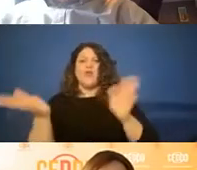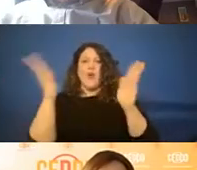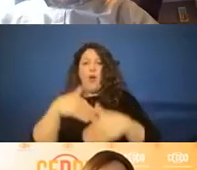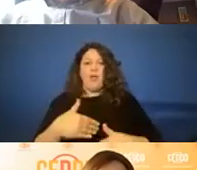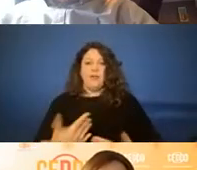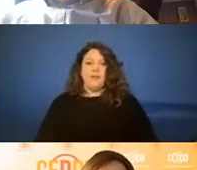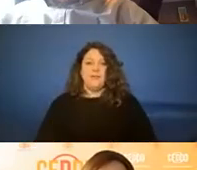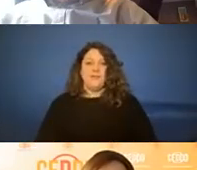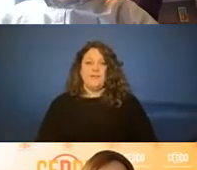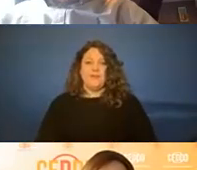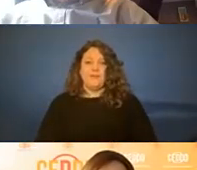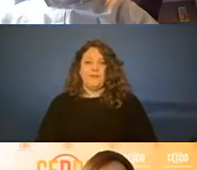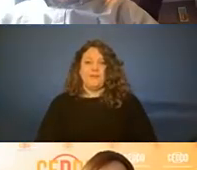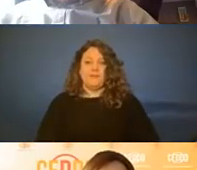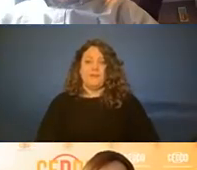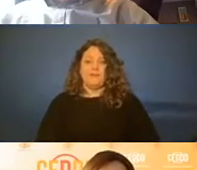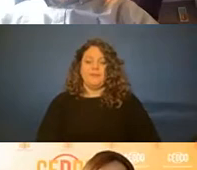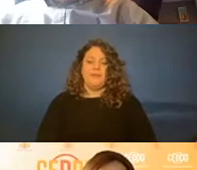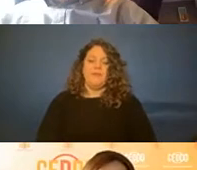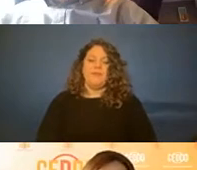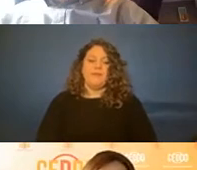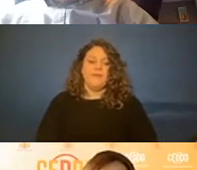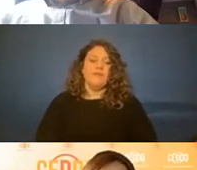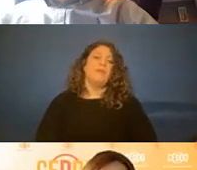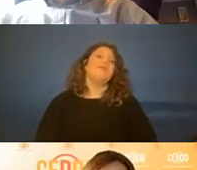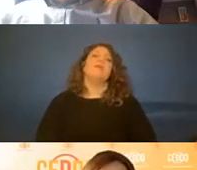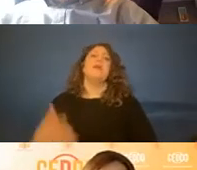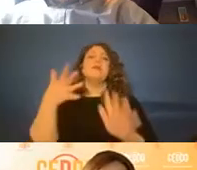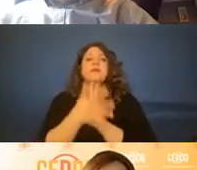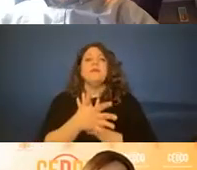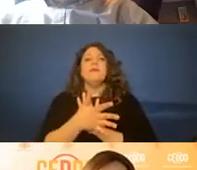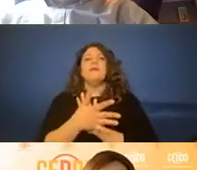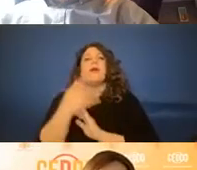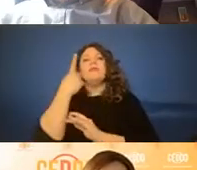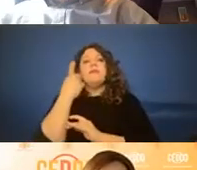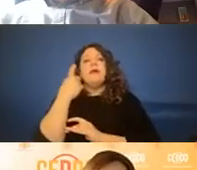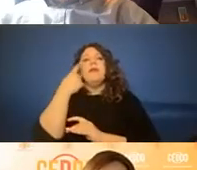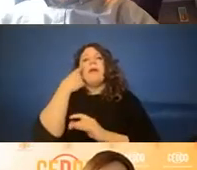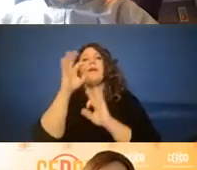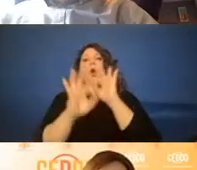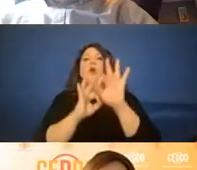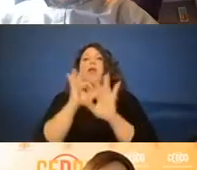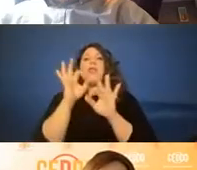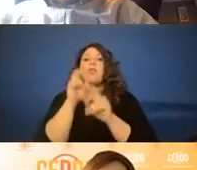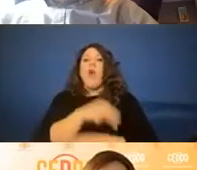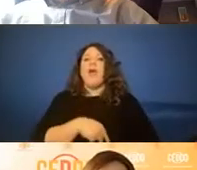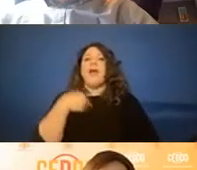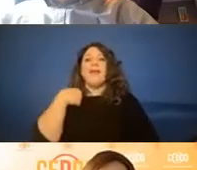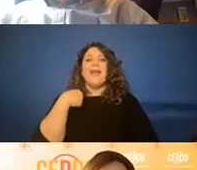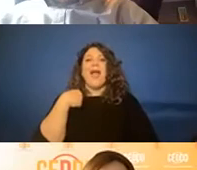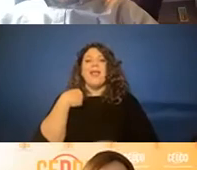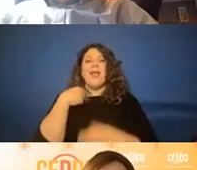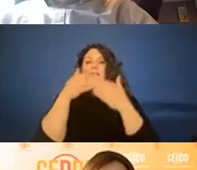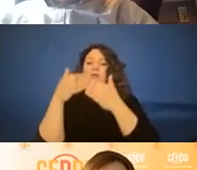tanto, tenemos que estudiar la organización general desde el punto de vista